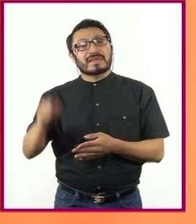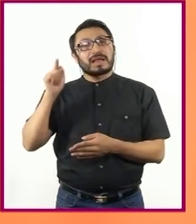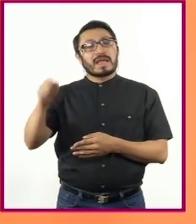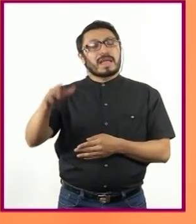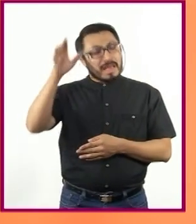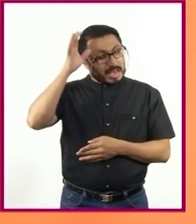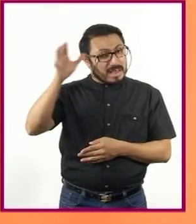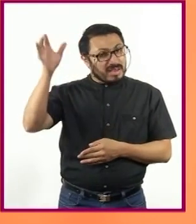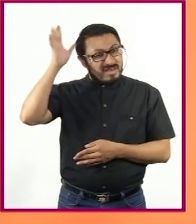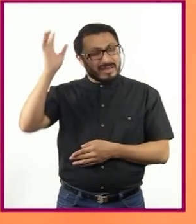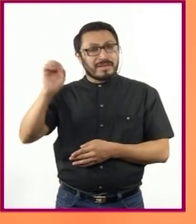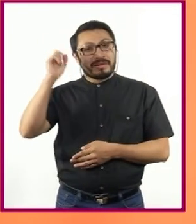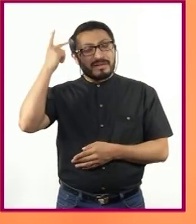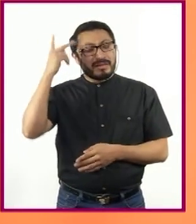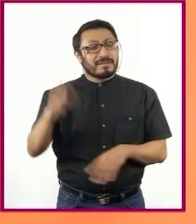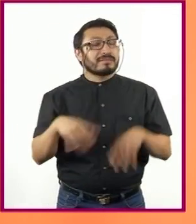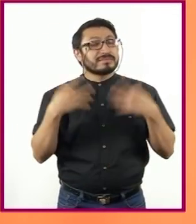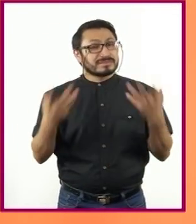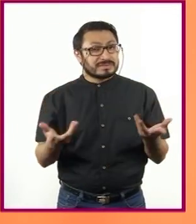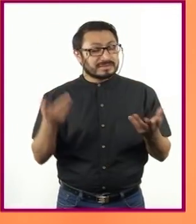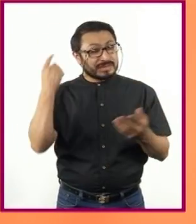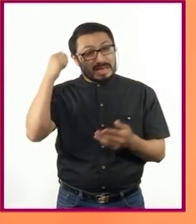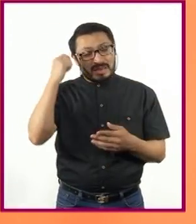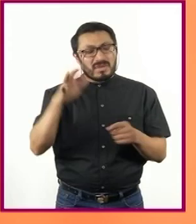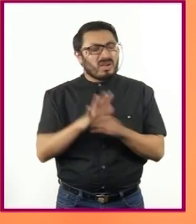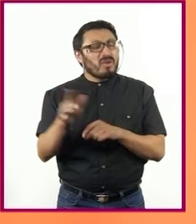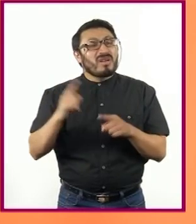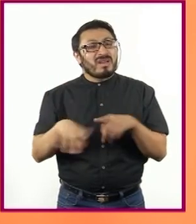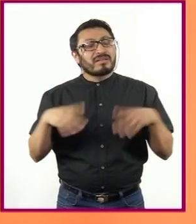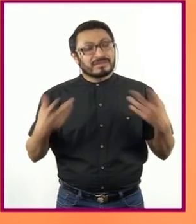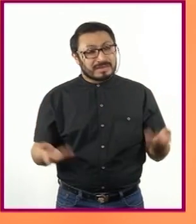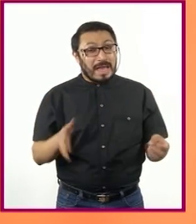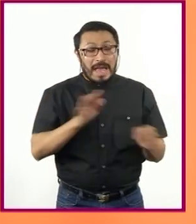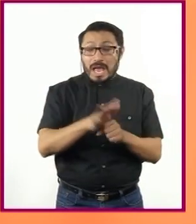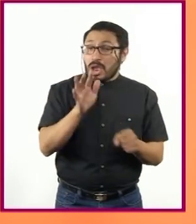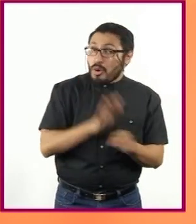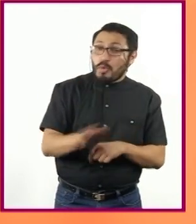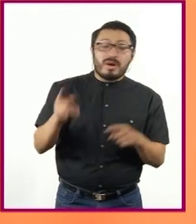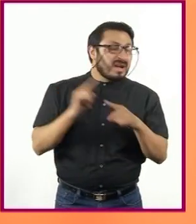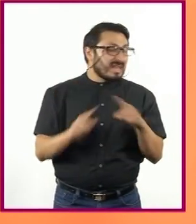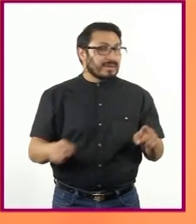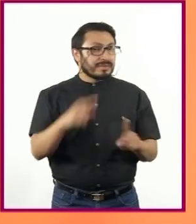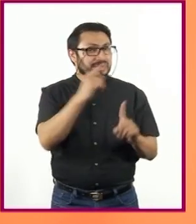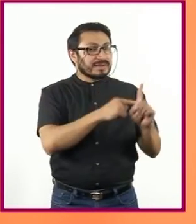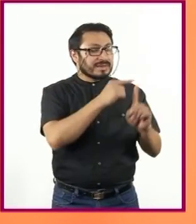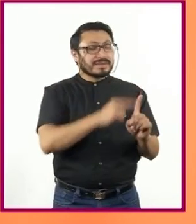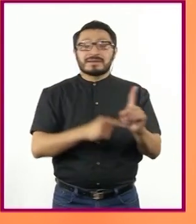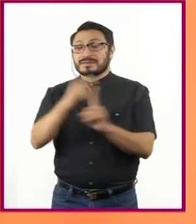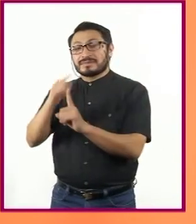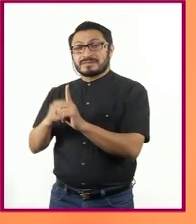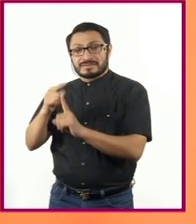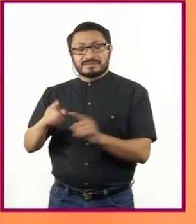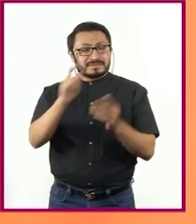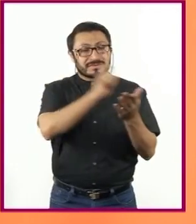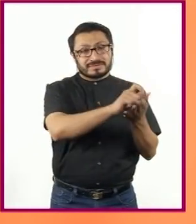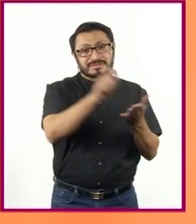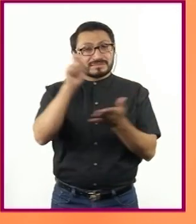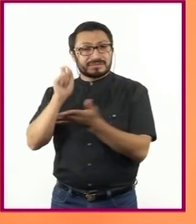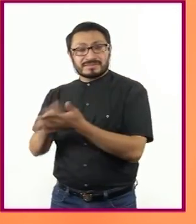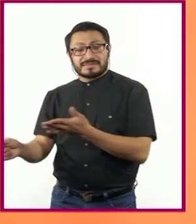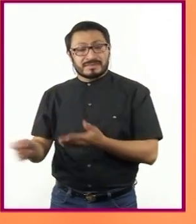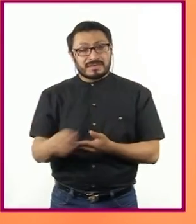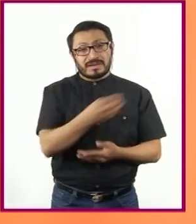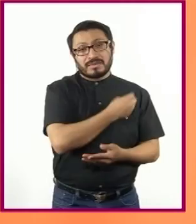de Moctezuma, en San Luis Potosí y Tamaulipas? ¿Cuál es la diferencia entre las temperaturas que se tienen registradas en